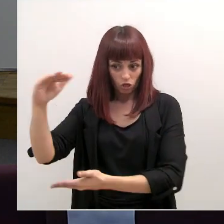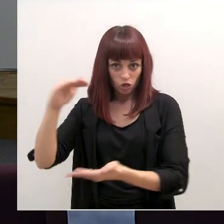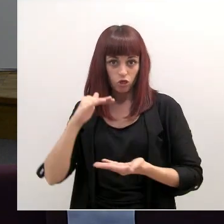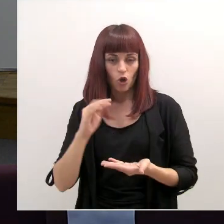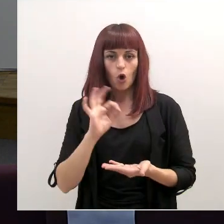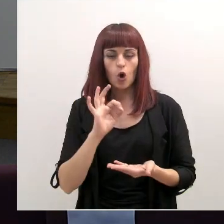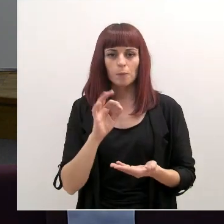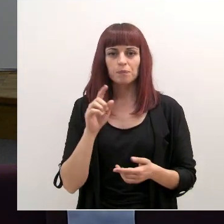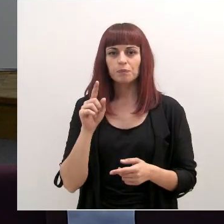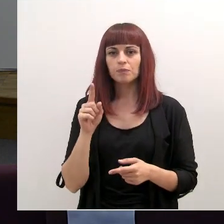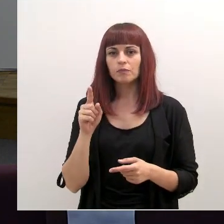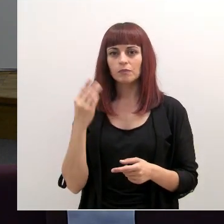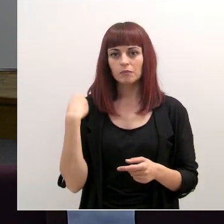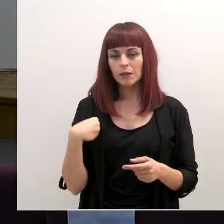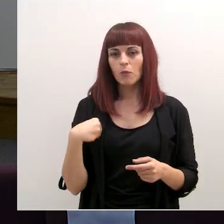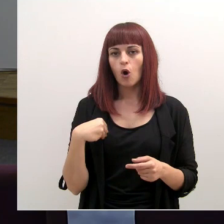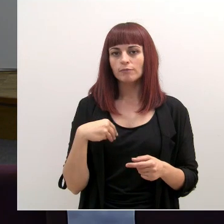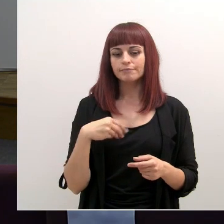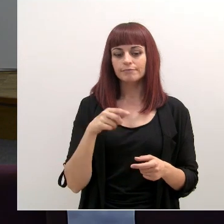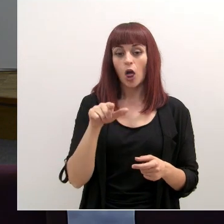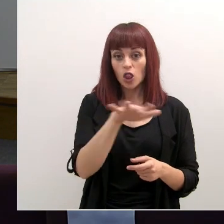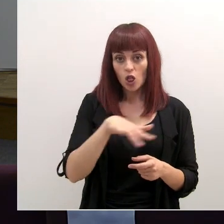la inmunización de este colectivo es más lenta?